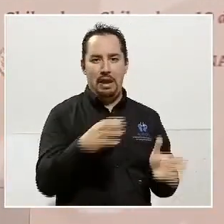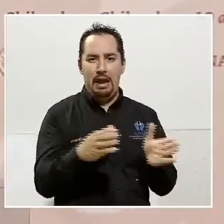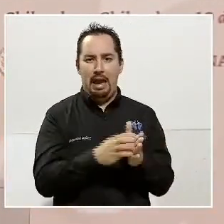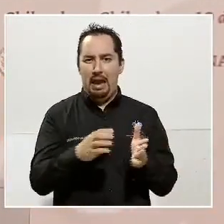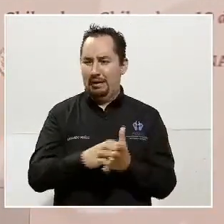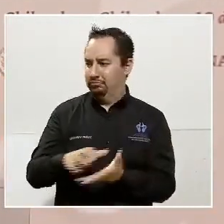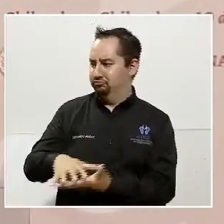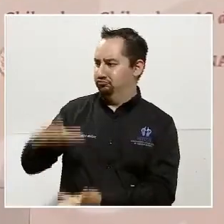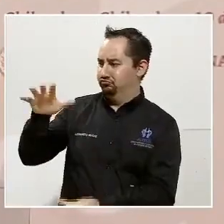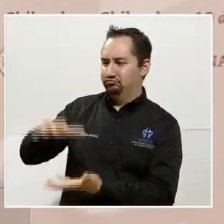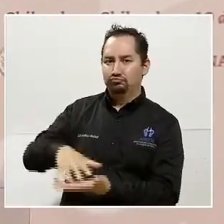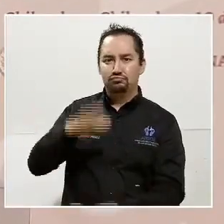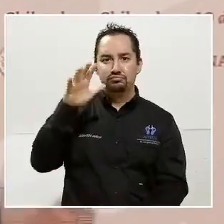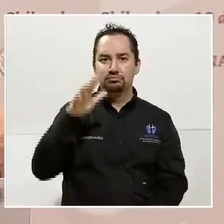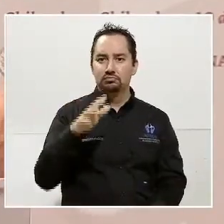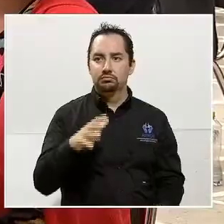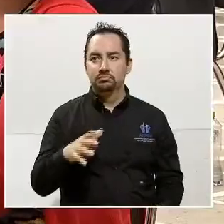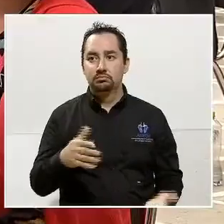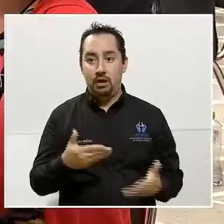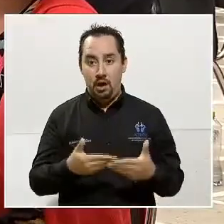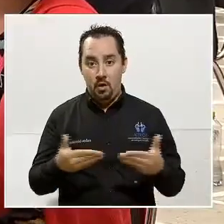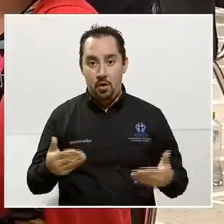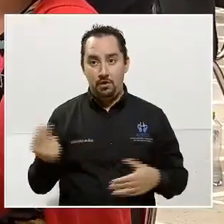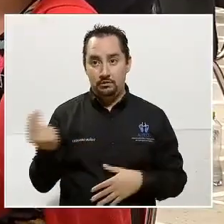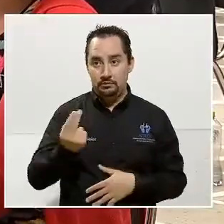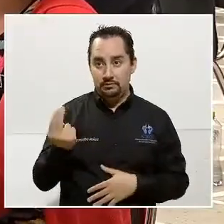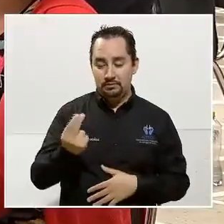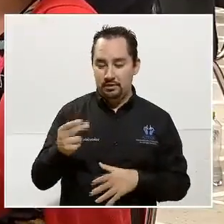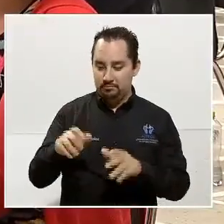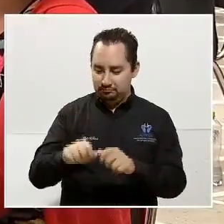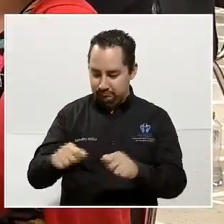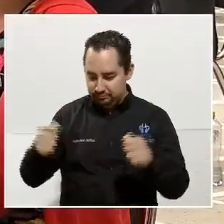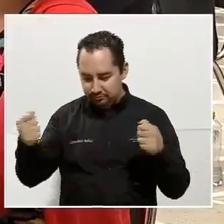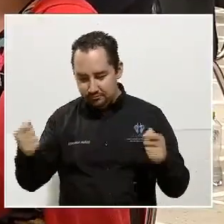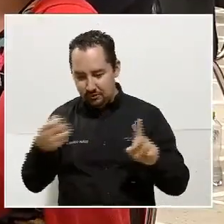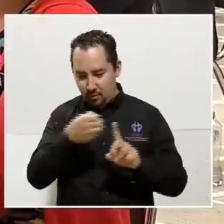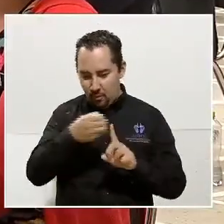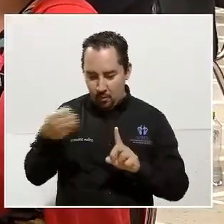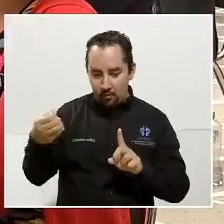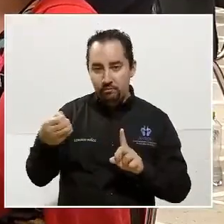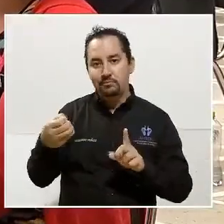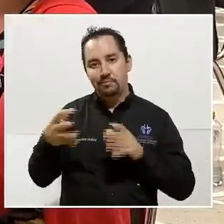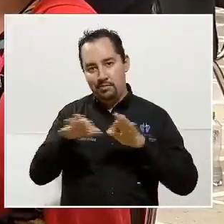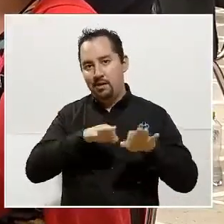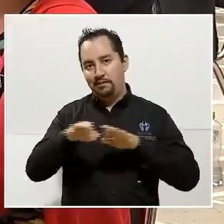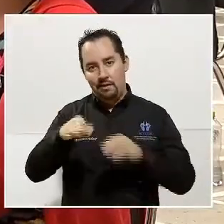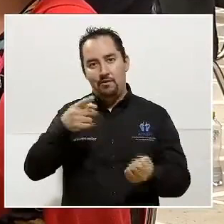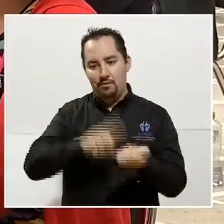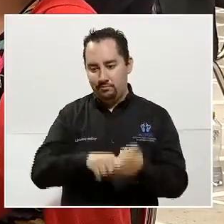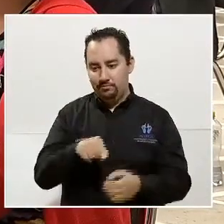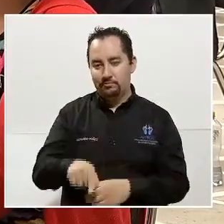cajas, y hay que clasificarlas, y hay que hacer el trabajo,